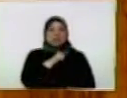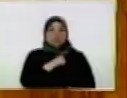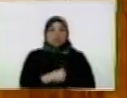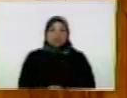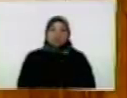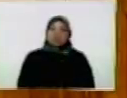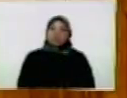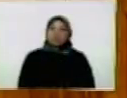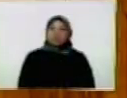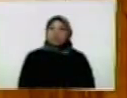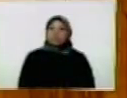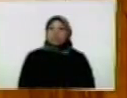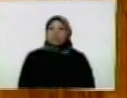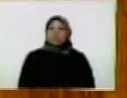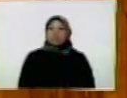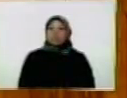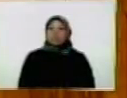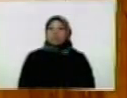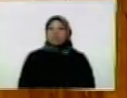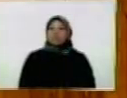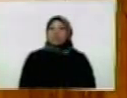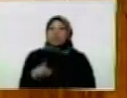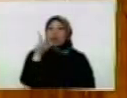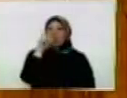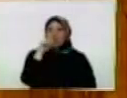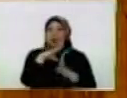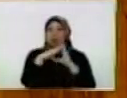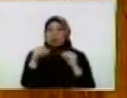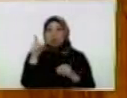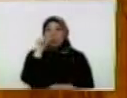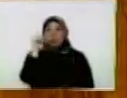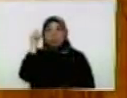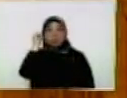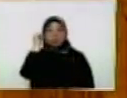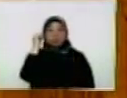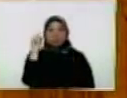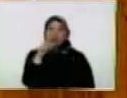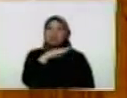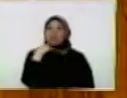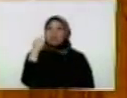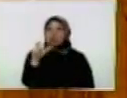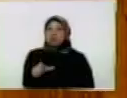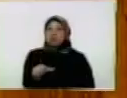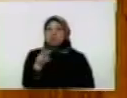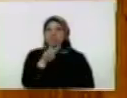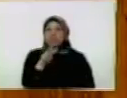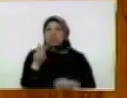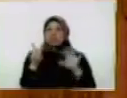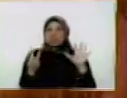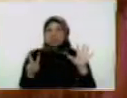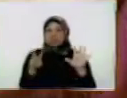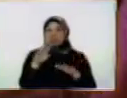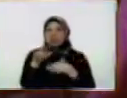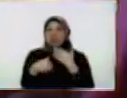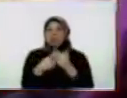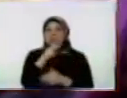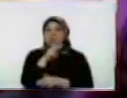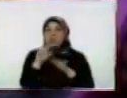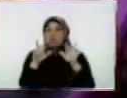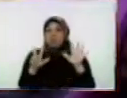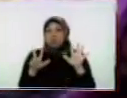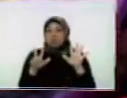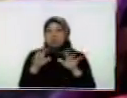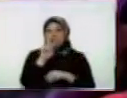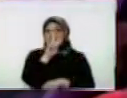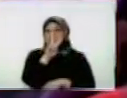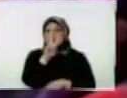Reivindica también a todos los hombres, mujeres y niños que murieron el 27, 28, primero 2 y 3